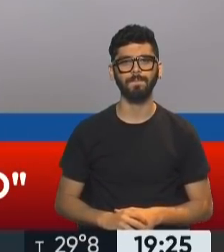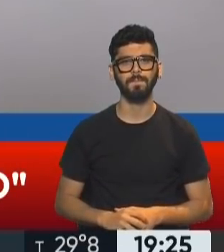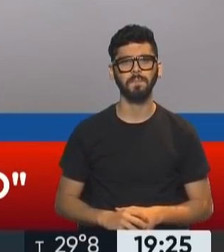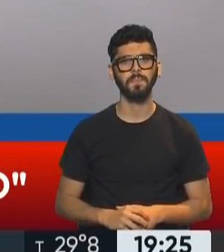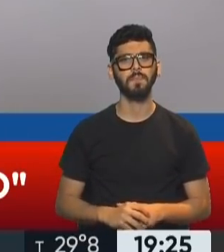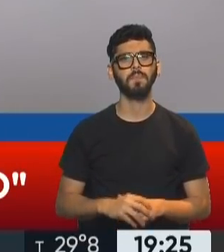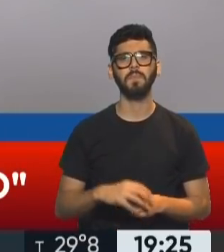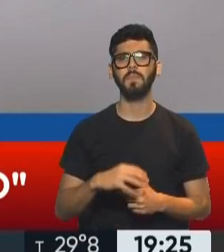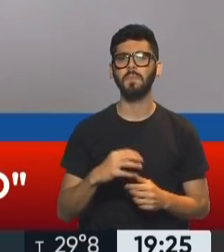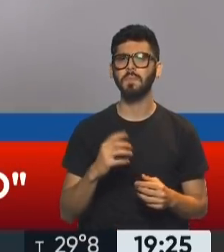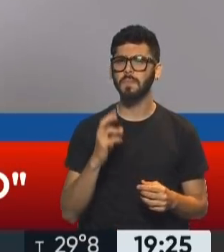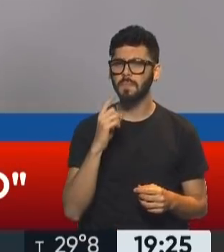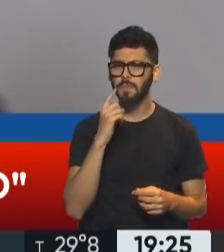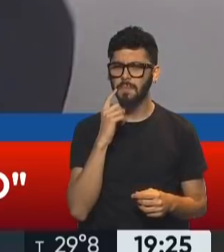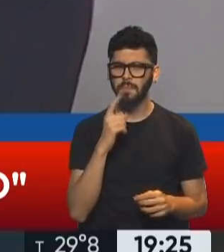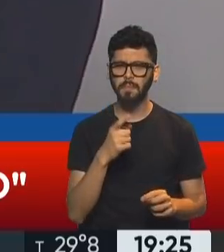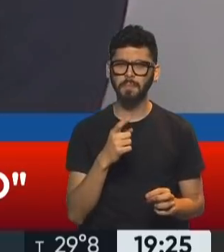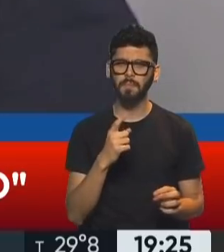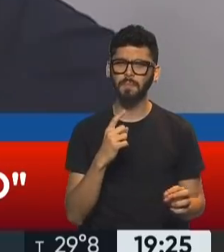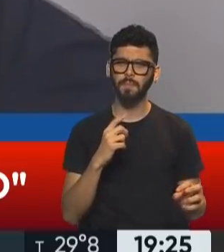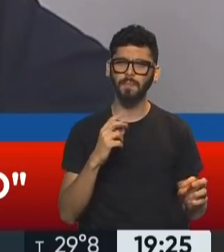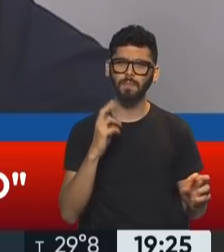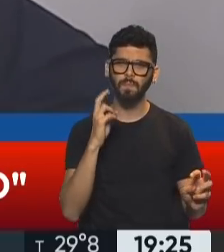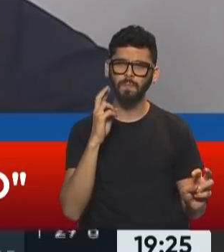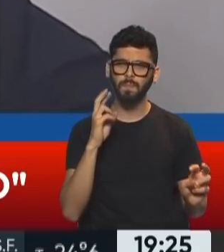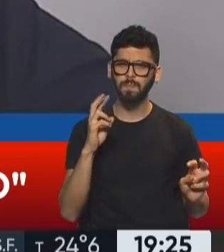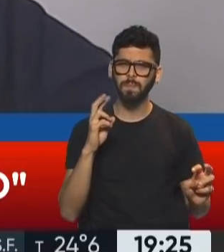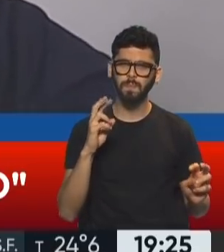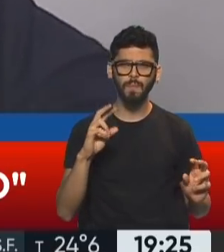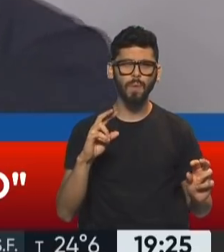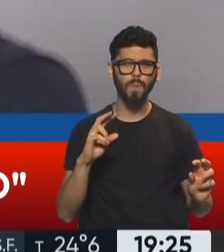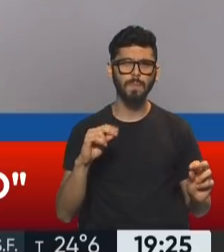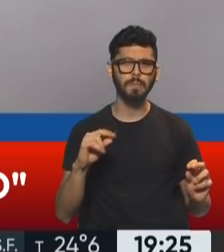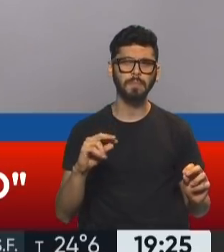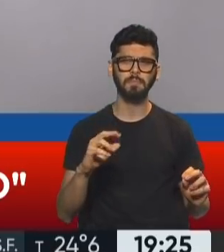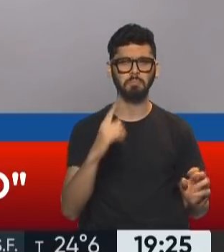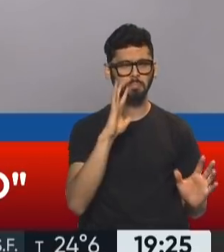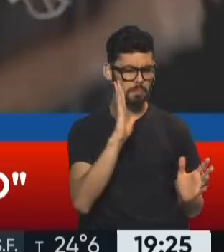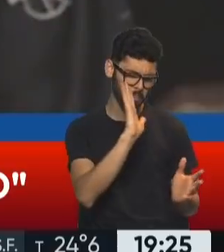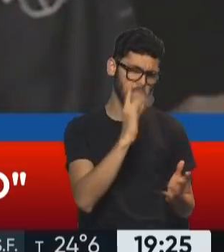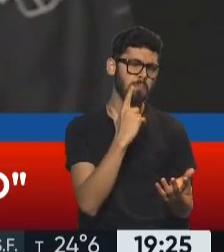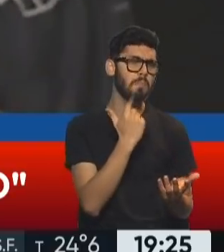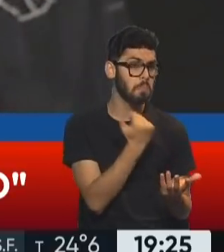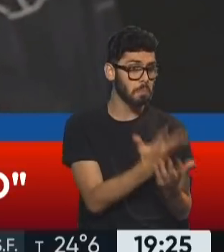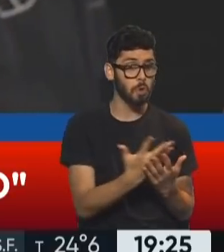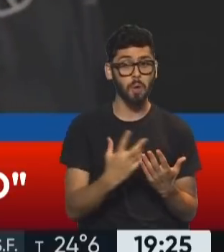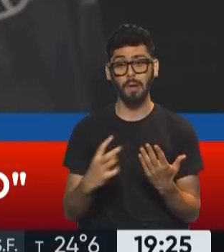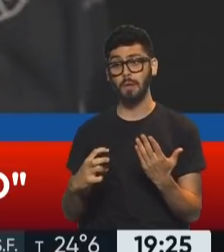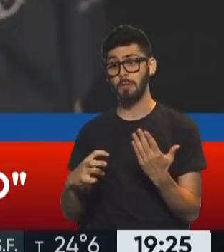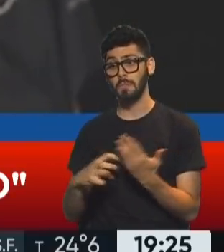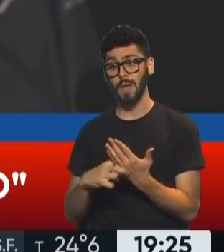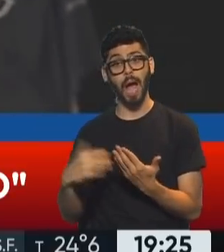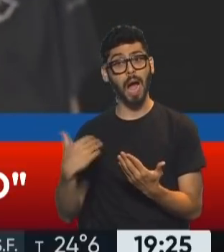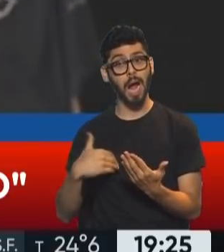Empezamos a escuchar algunos ruidos y yo propuse que veedores argentinos se sumaran a